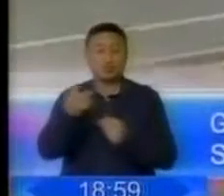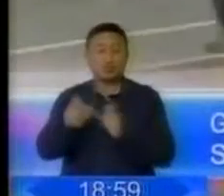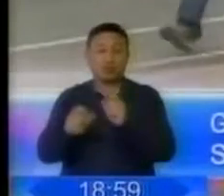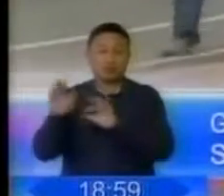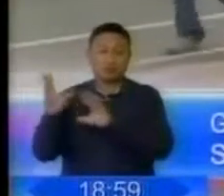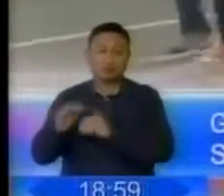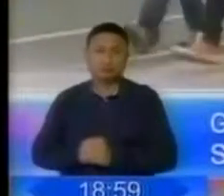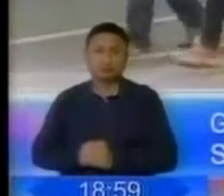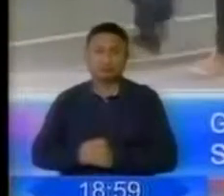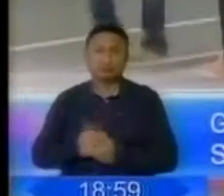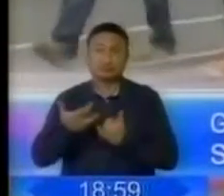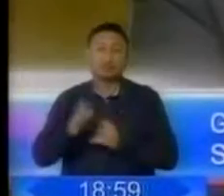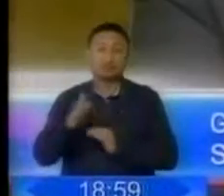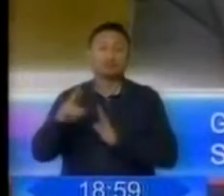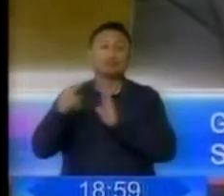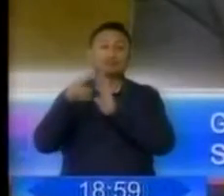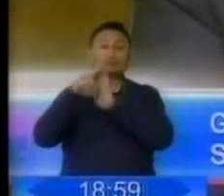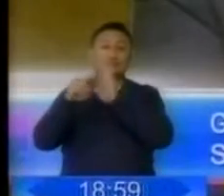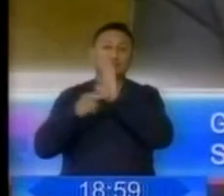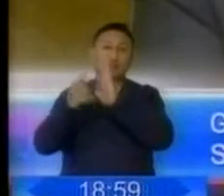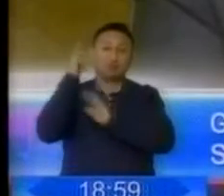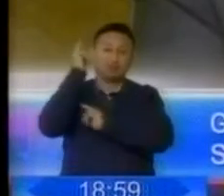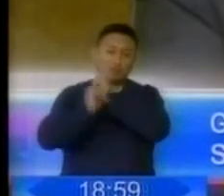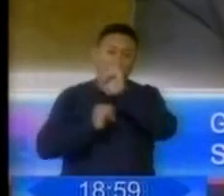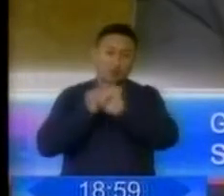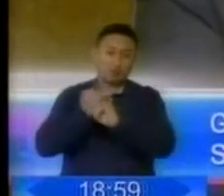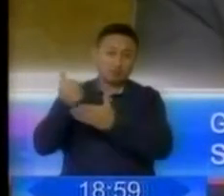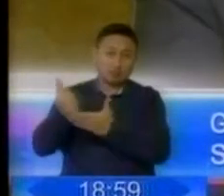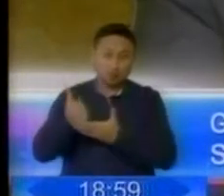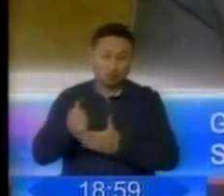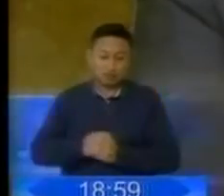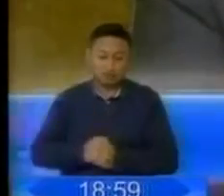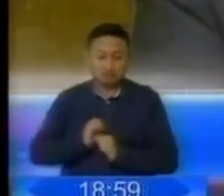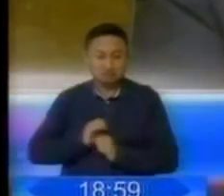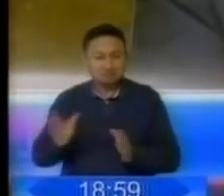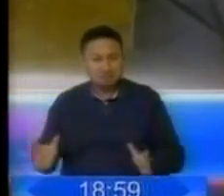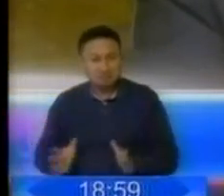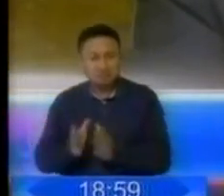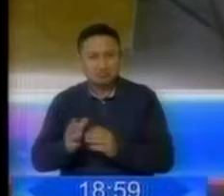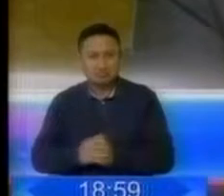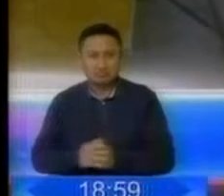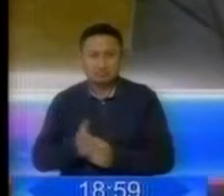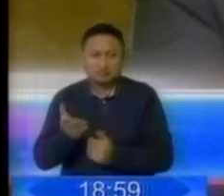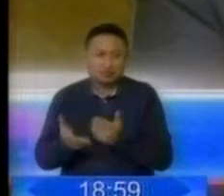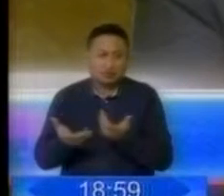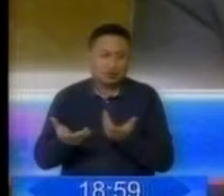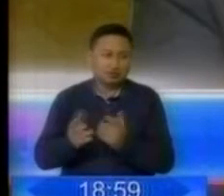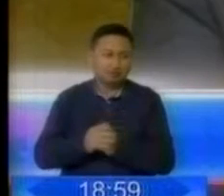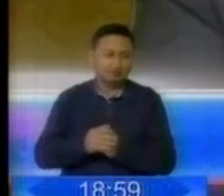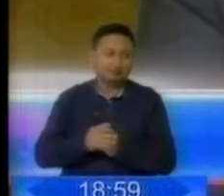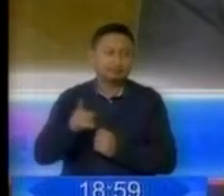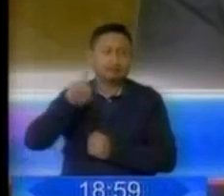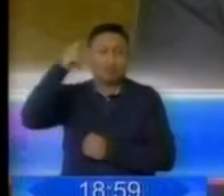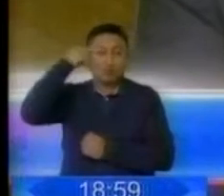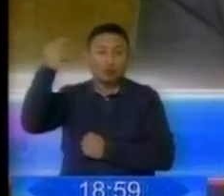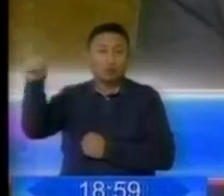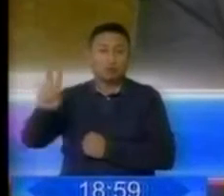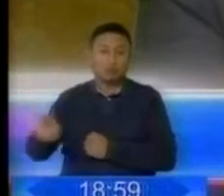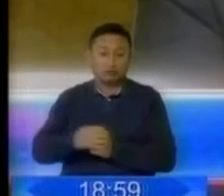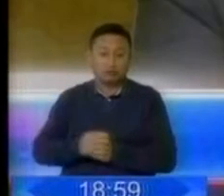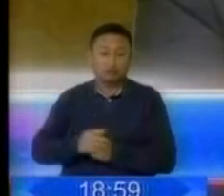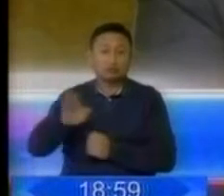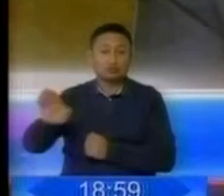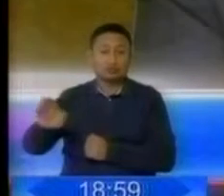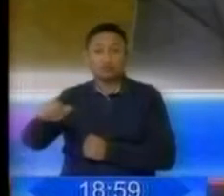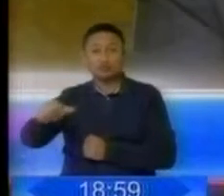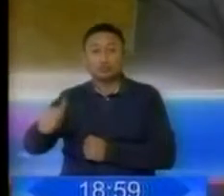de estamentos internacionales. Hay que buscar, incentivar, promover que el gobierno venezolano y los